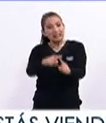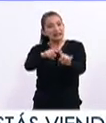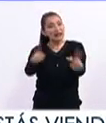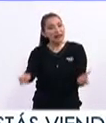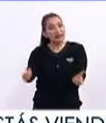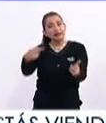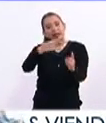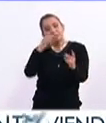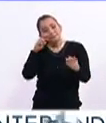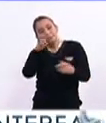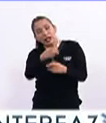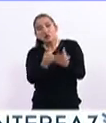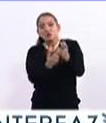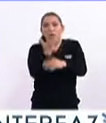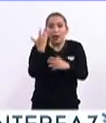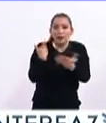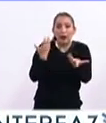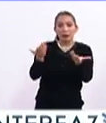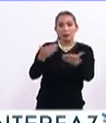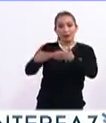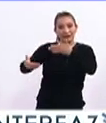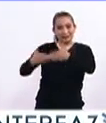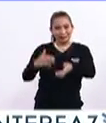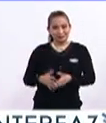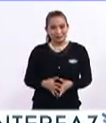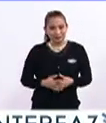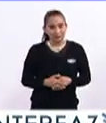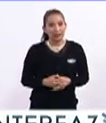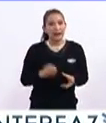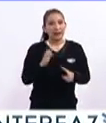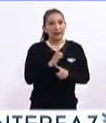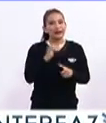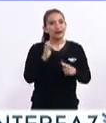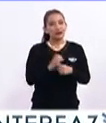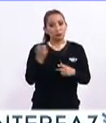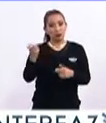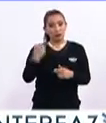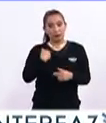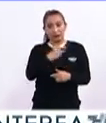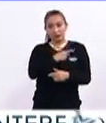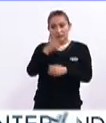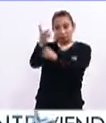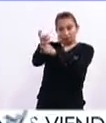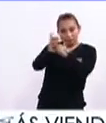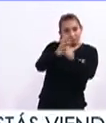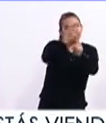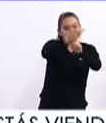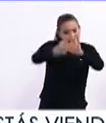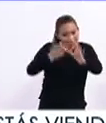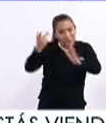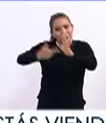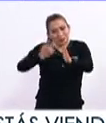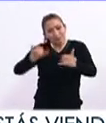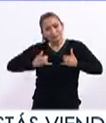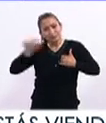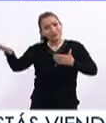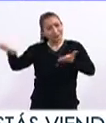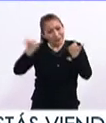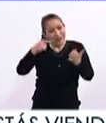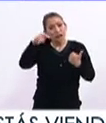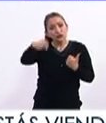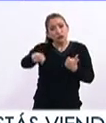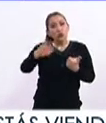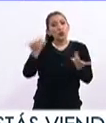distinta, diferente, novedosa, fresca, ¿no? Entonces, para eso hay que invitar reiteradamente a los muchachos.